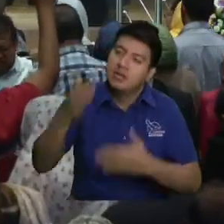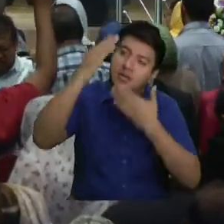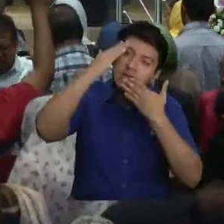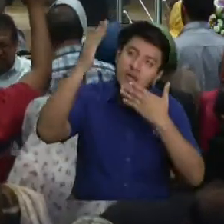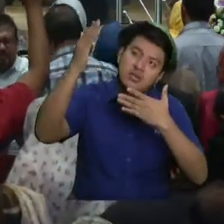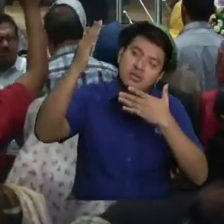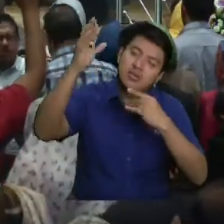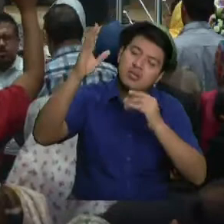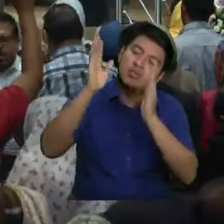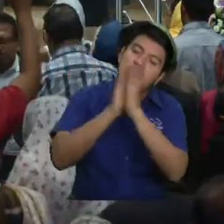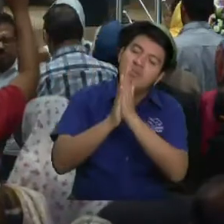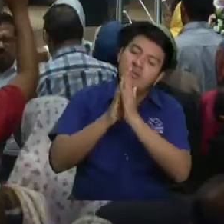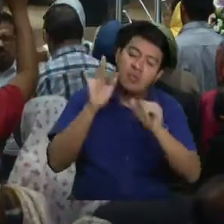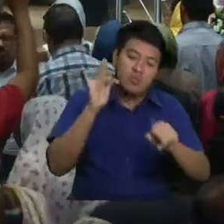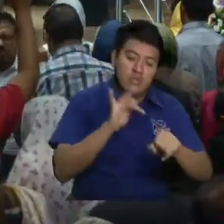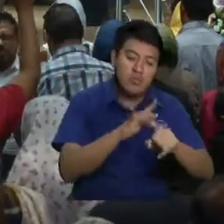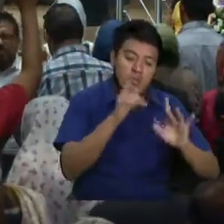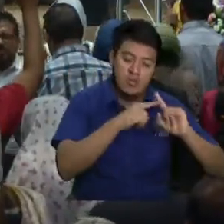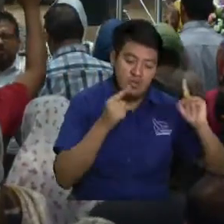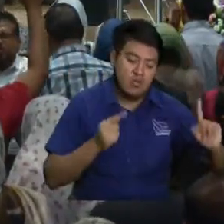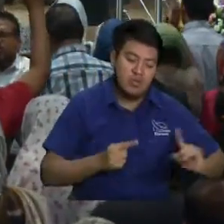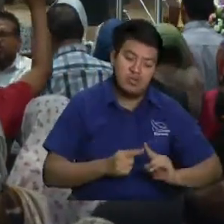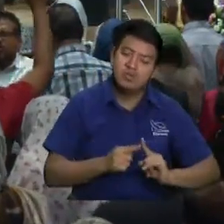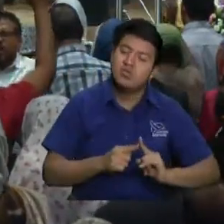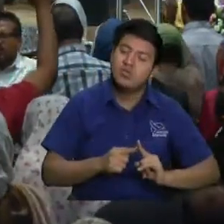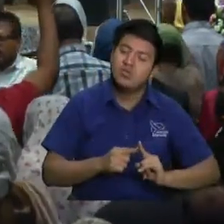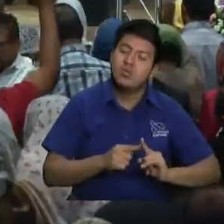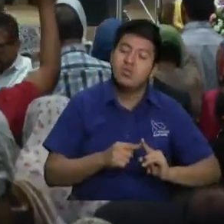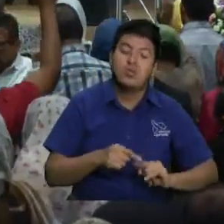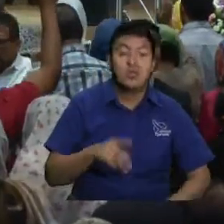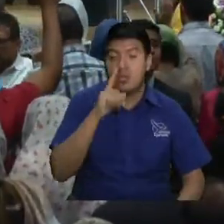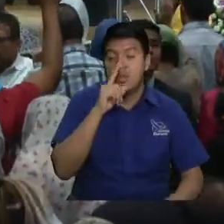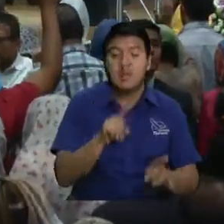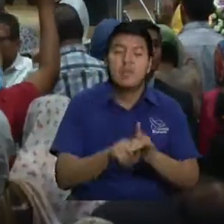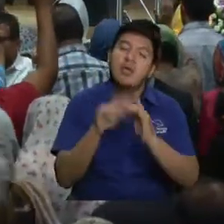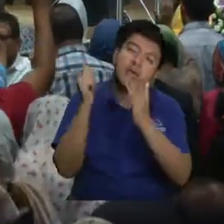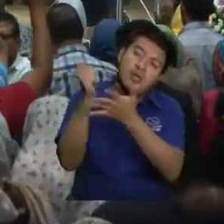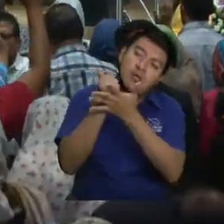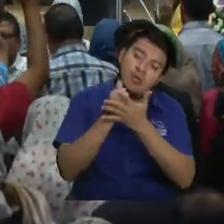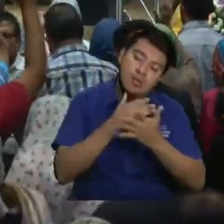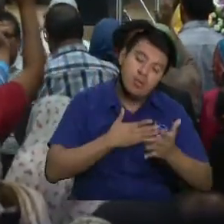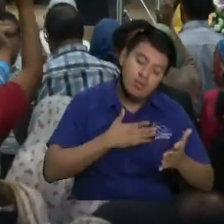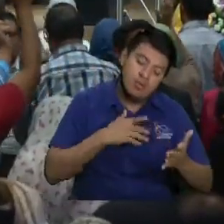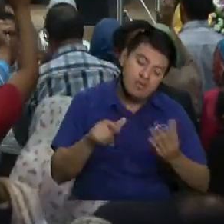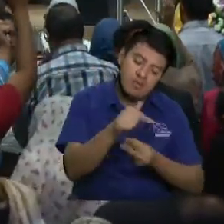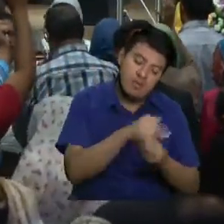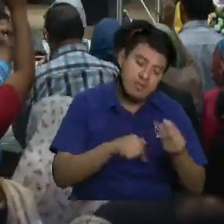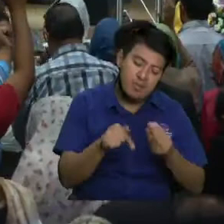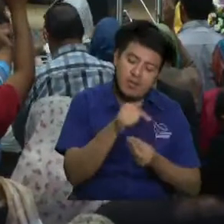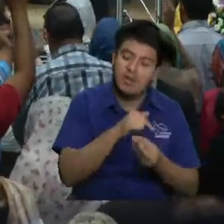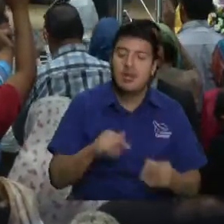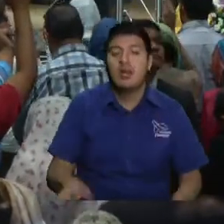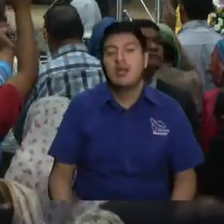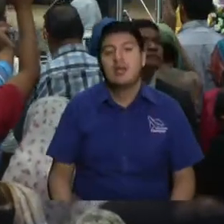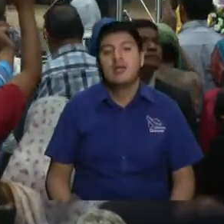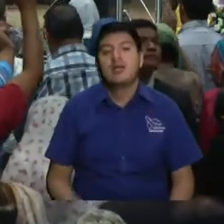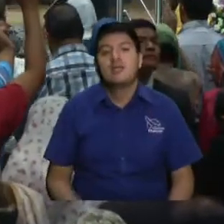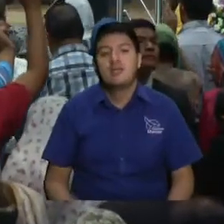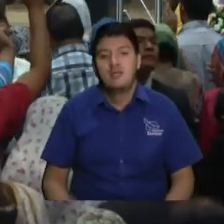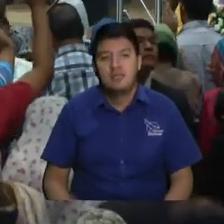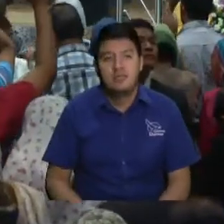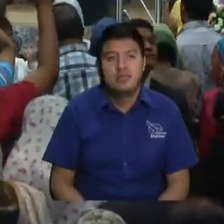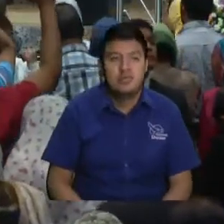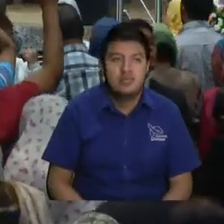Gracias, toca el corazón del núcleo familiar nuestro, Señor, de nuestros hijos, cónyuge, de nuestros